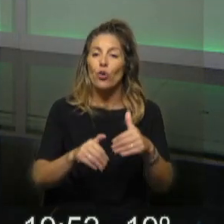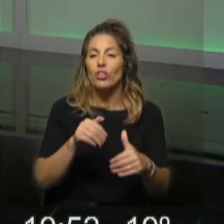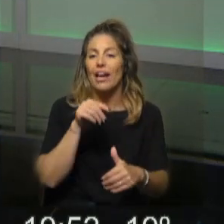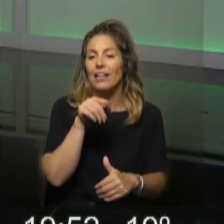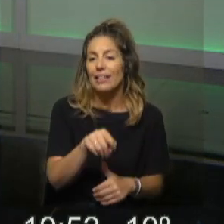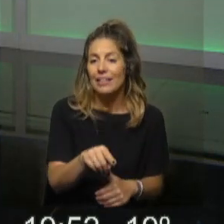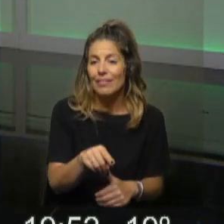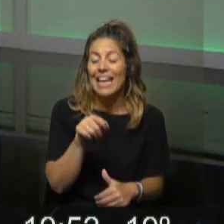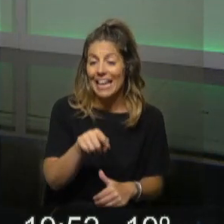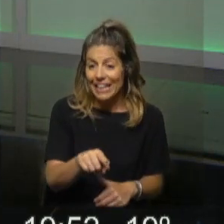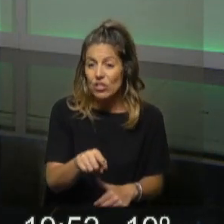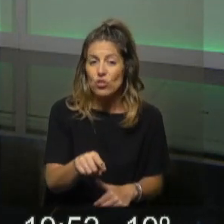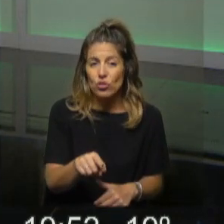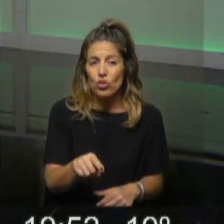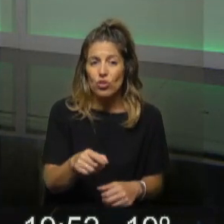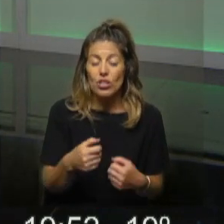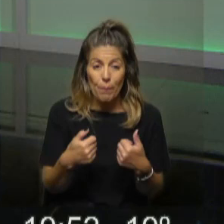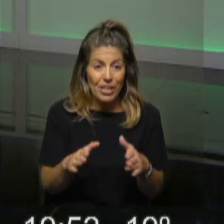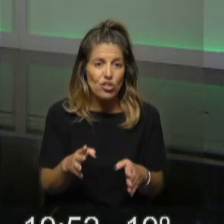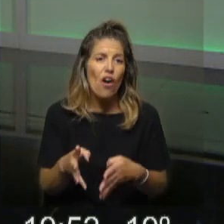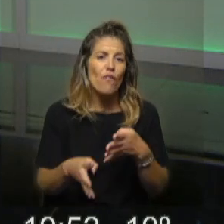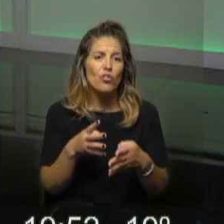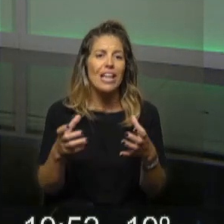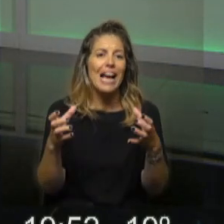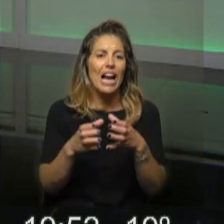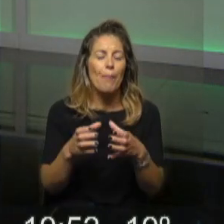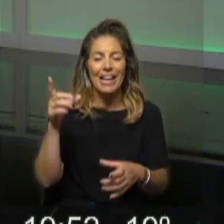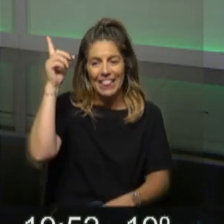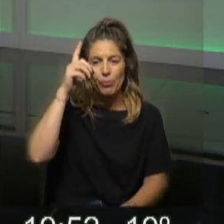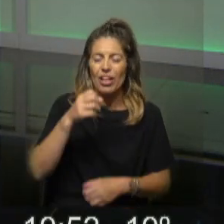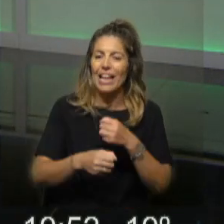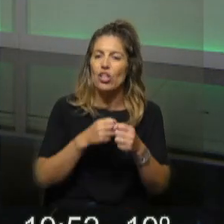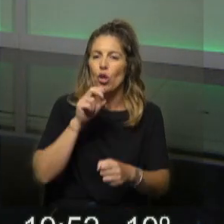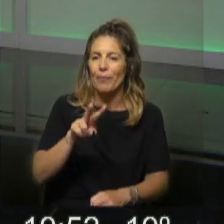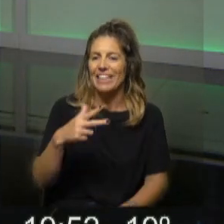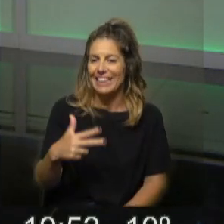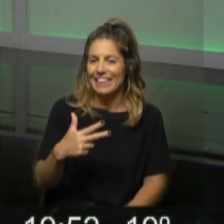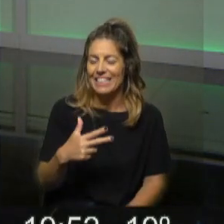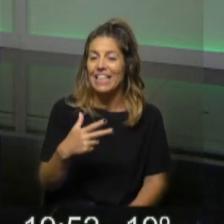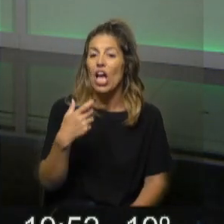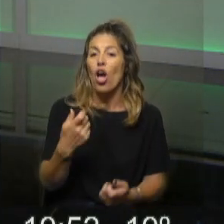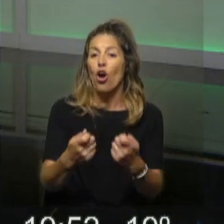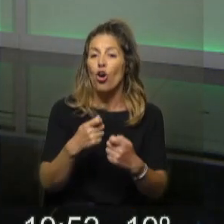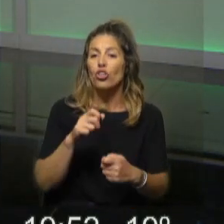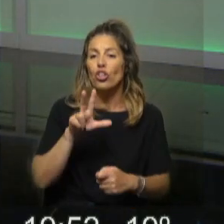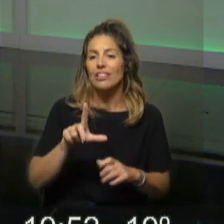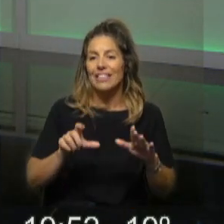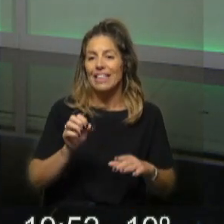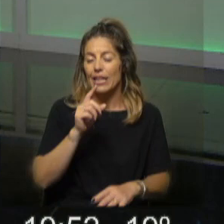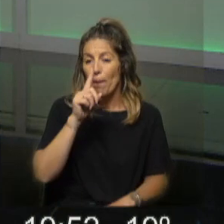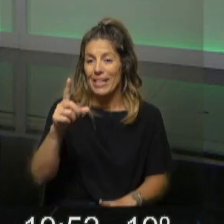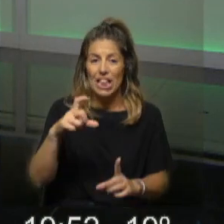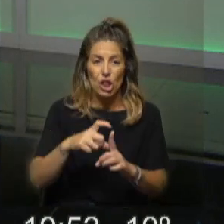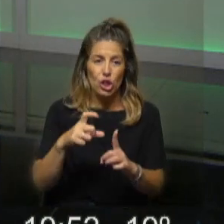manera. Bueno, esto se implementó en la Cámara de Diputados en 2013, tuvo un costo de $370,000,